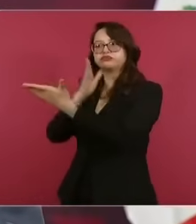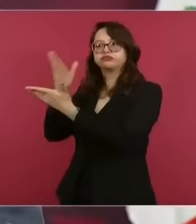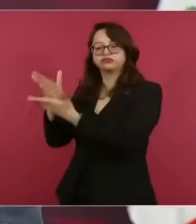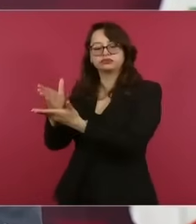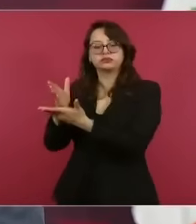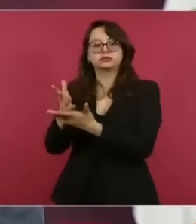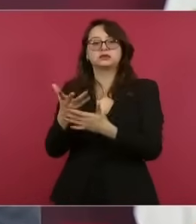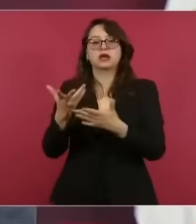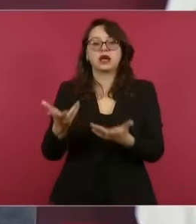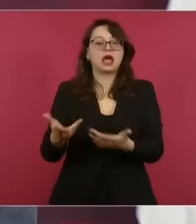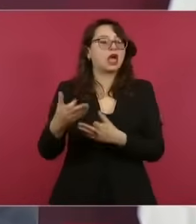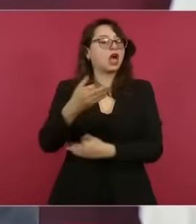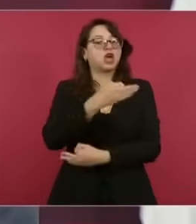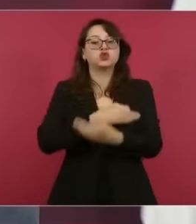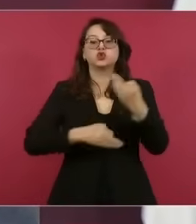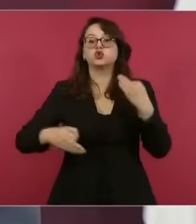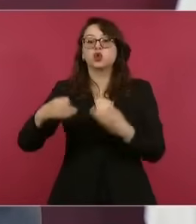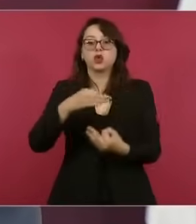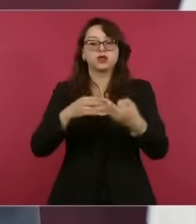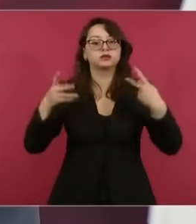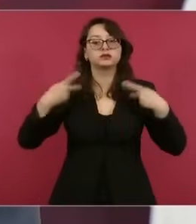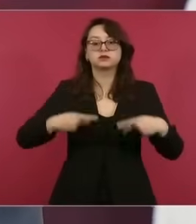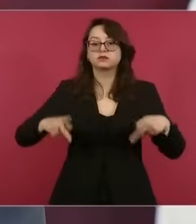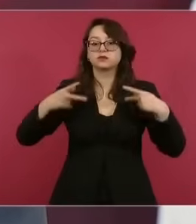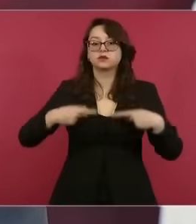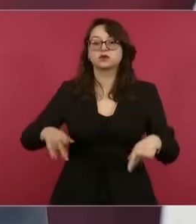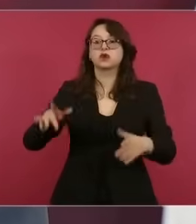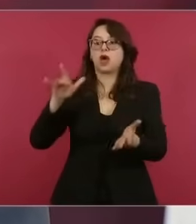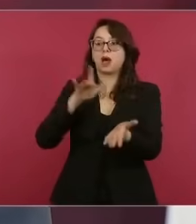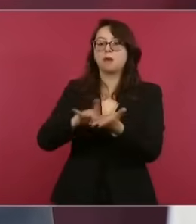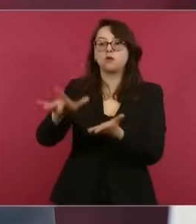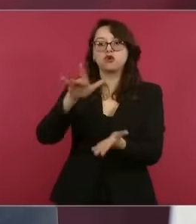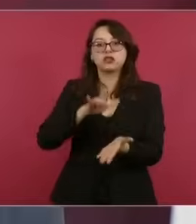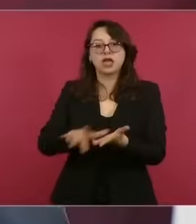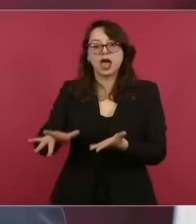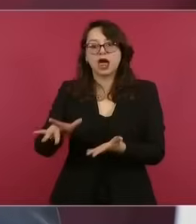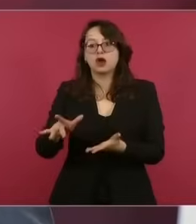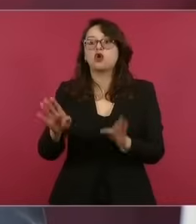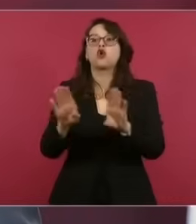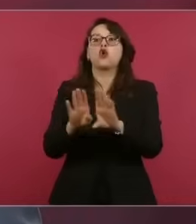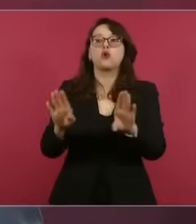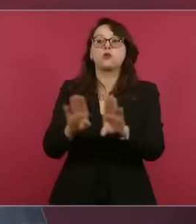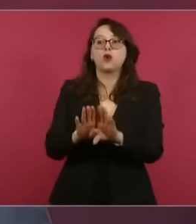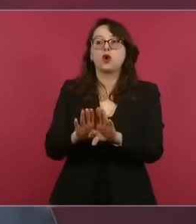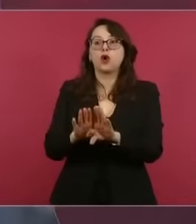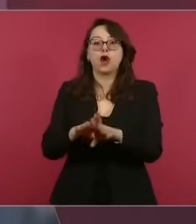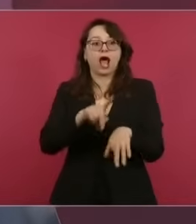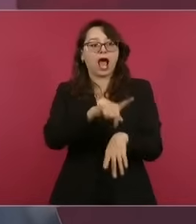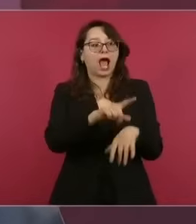todo se va a entregar de manera directa, sin